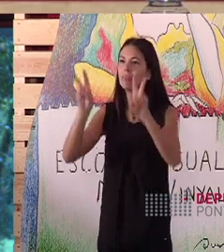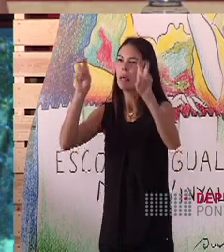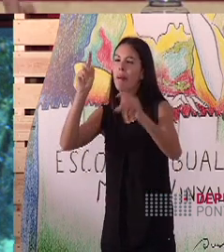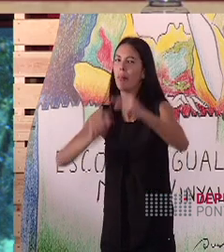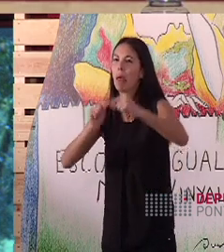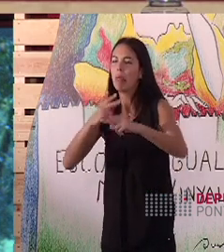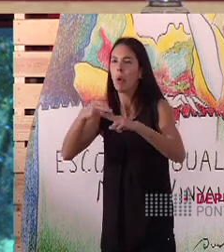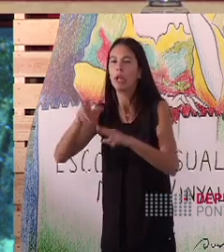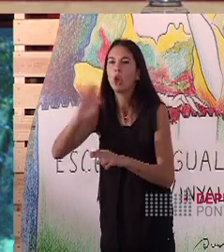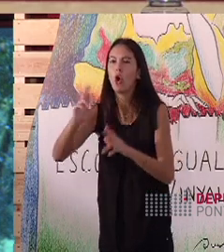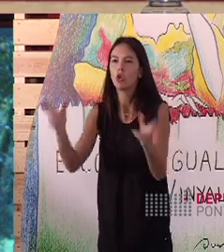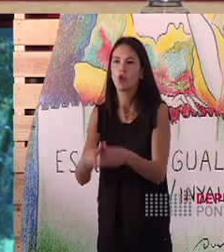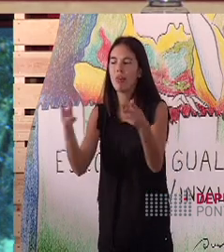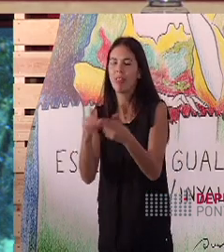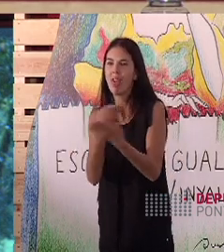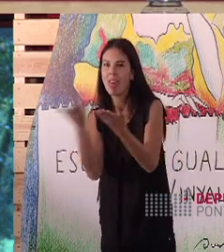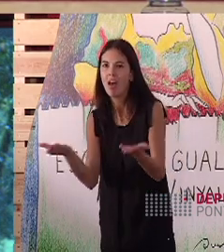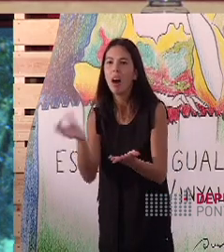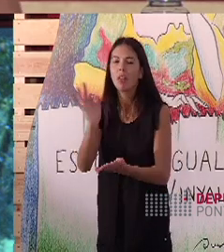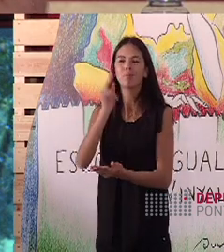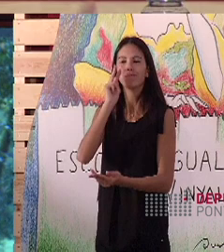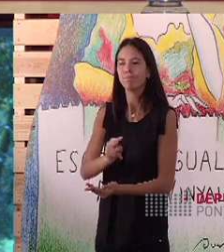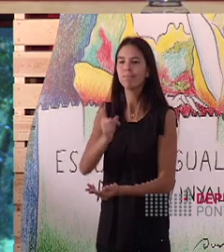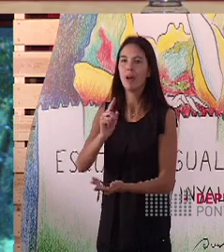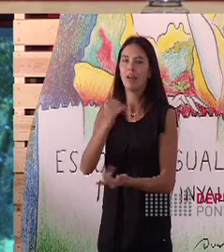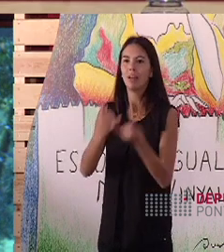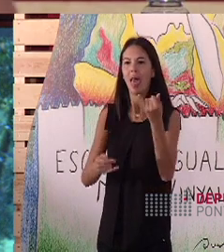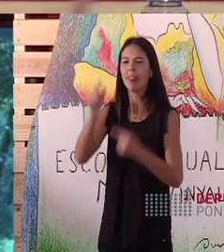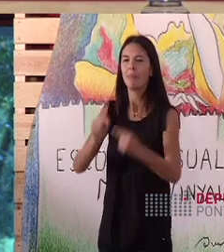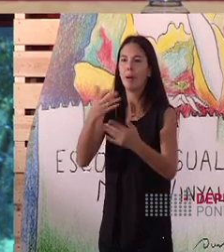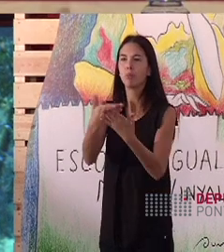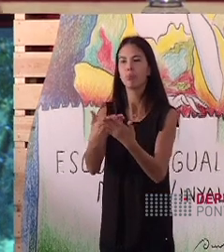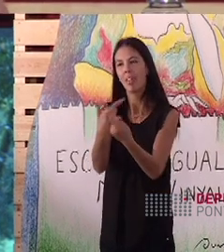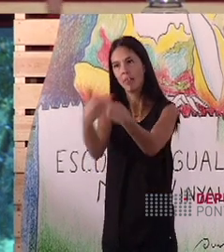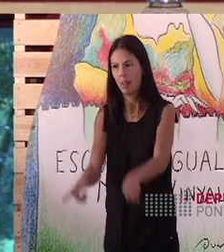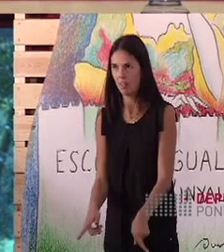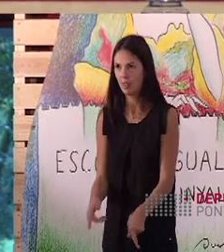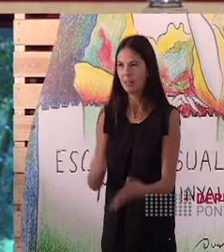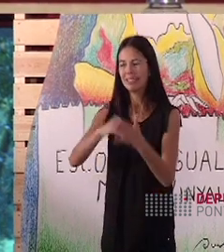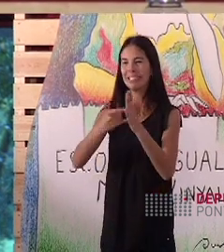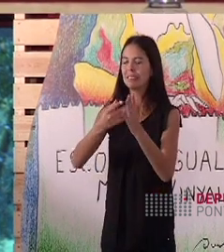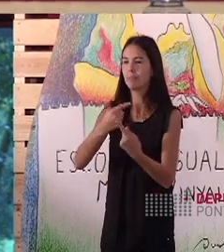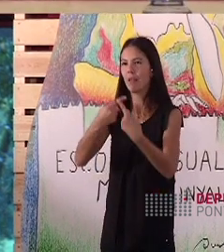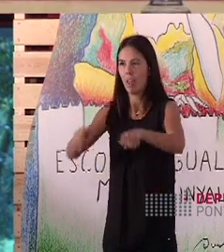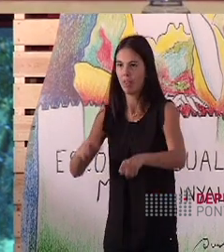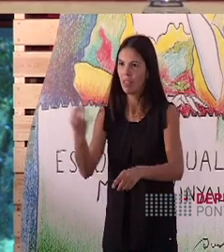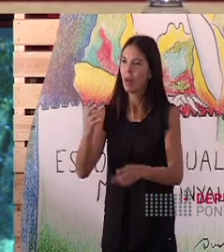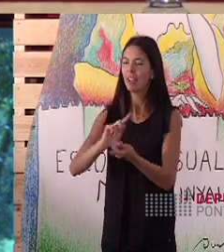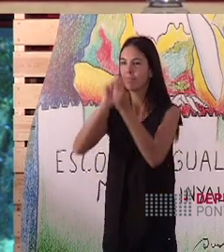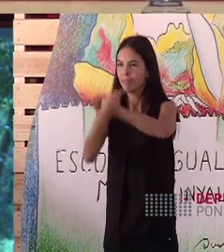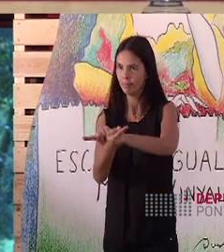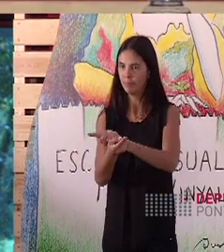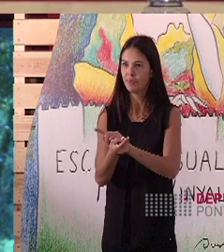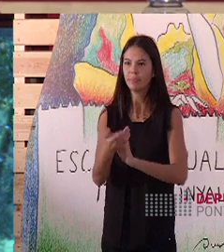debate social, do debate de unha proposta diferente de sistema, donde a